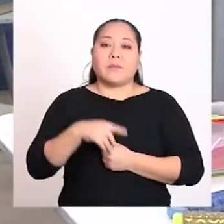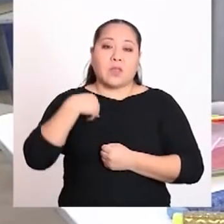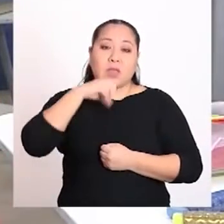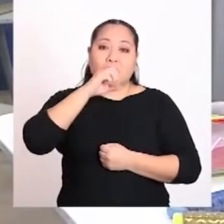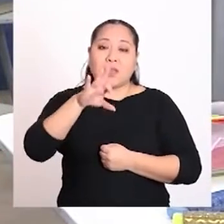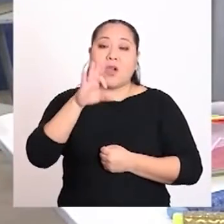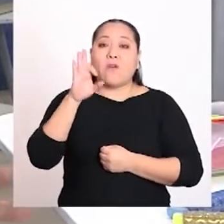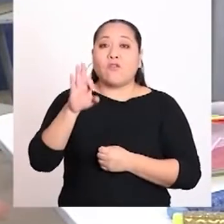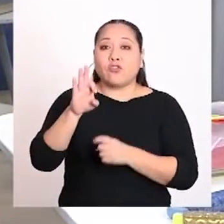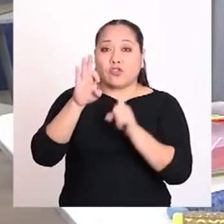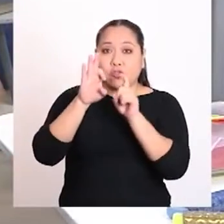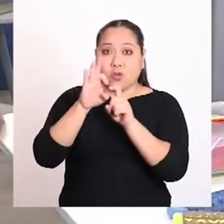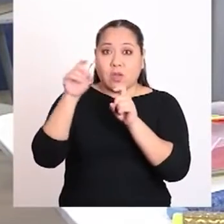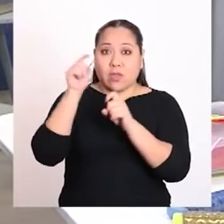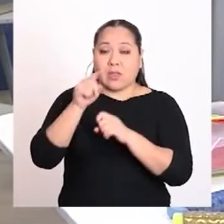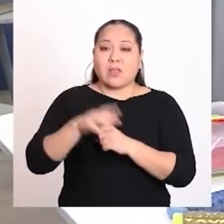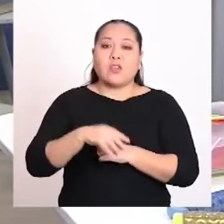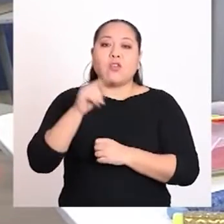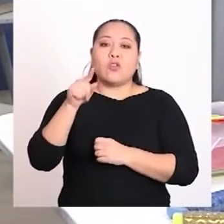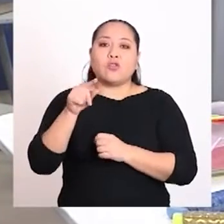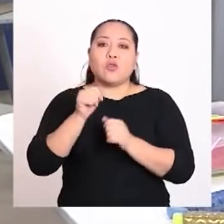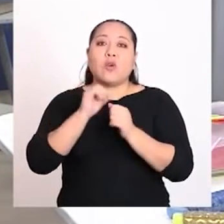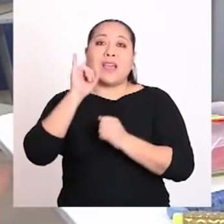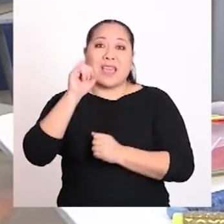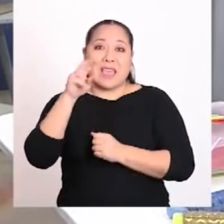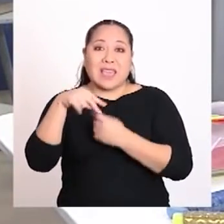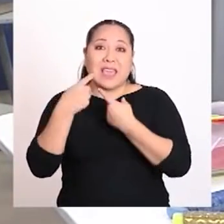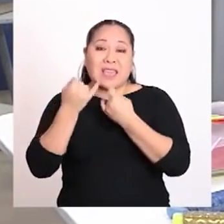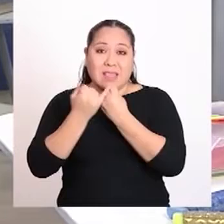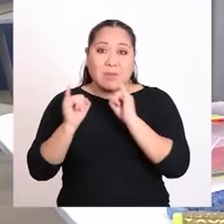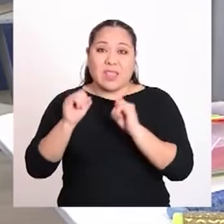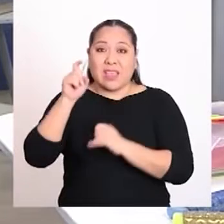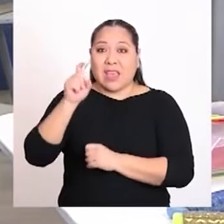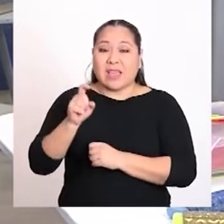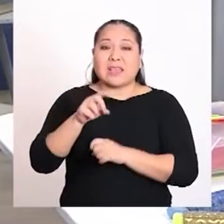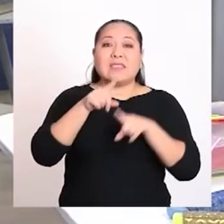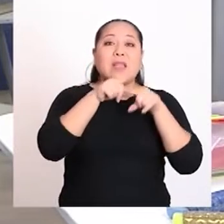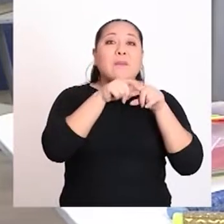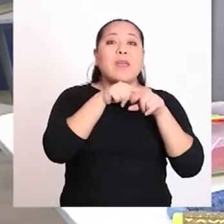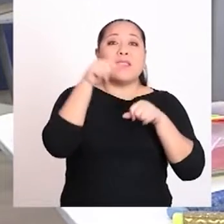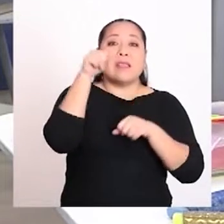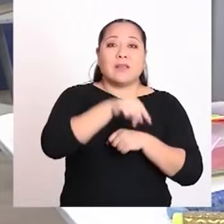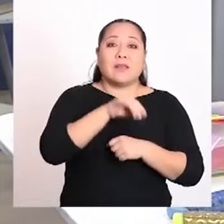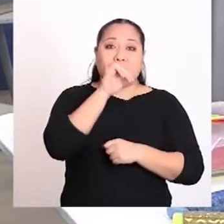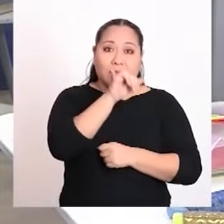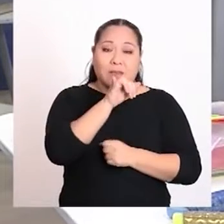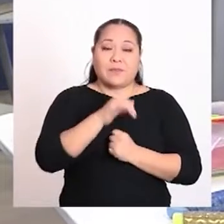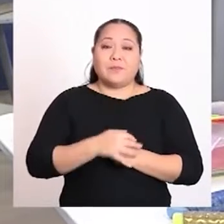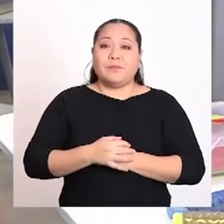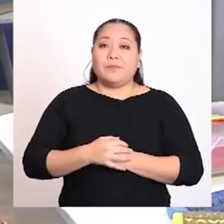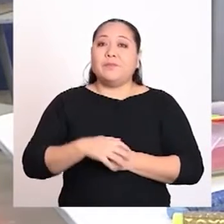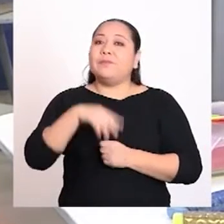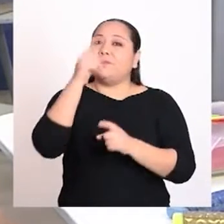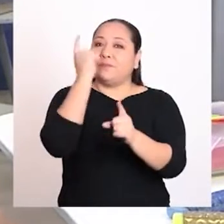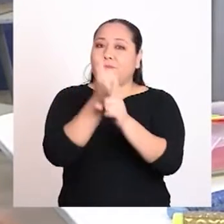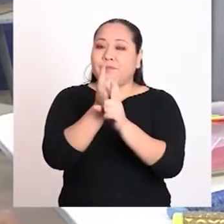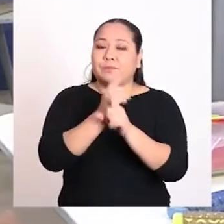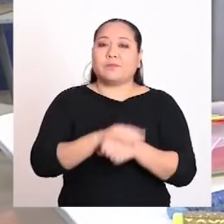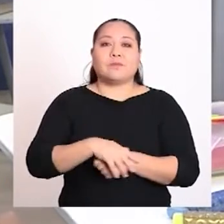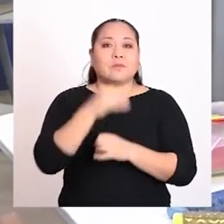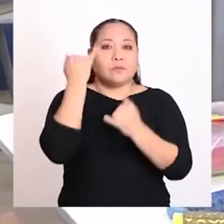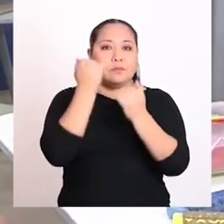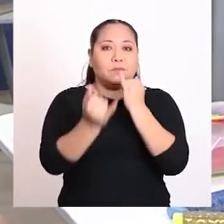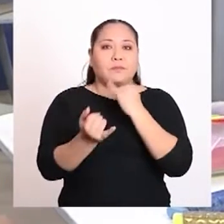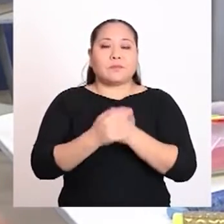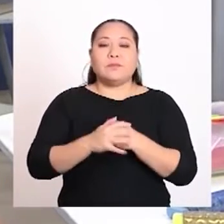cuando hablamos de función cuadrática tenemos dos variables, una independiente que es x y otra dependiente que es y. Así es.